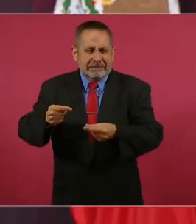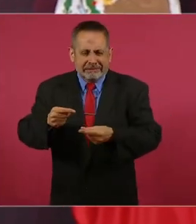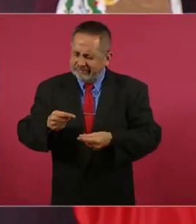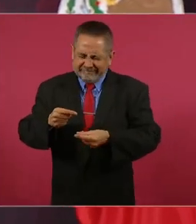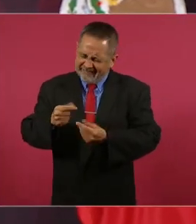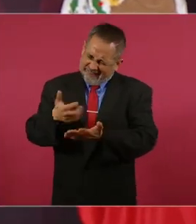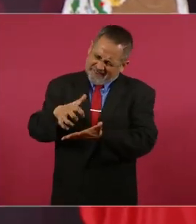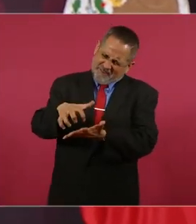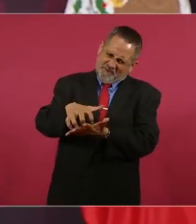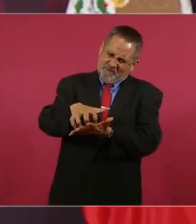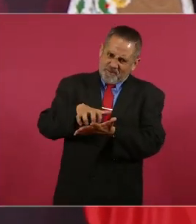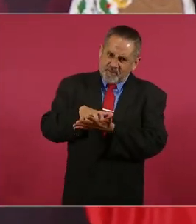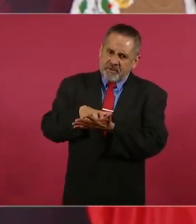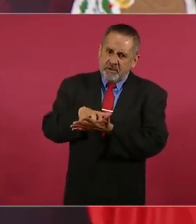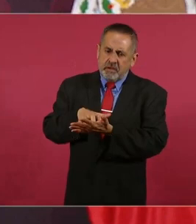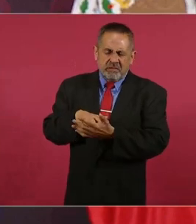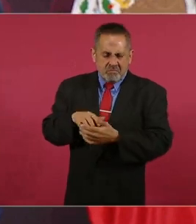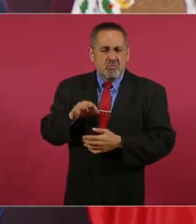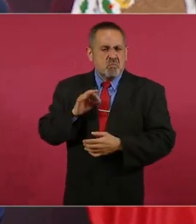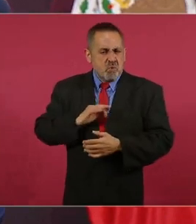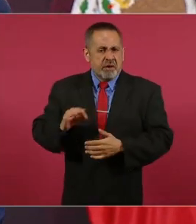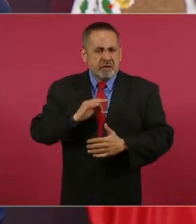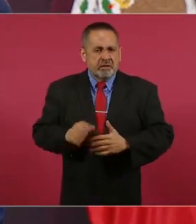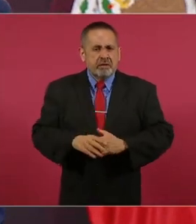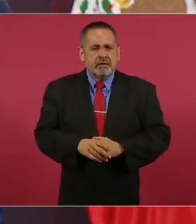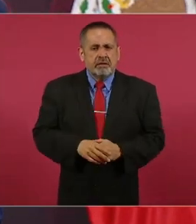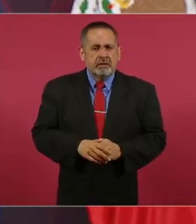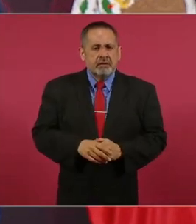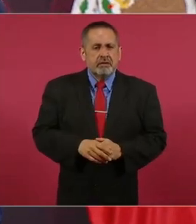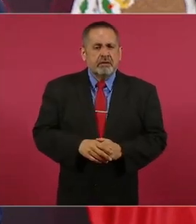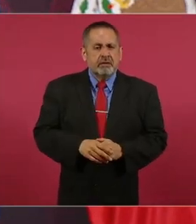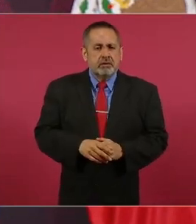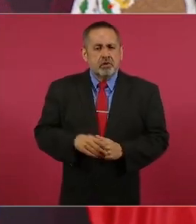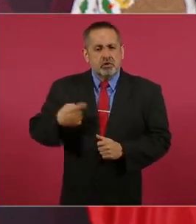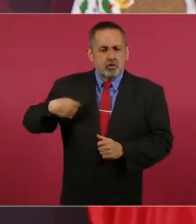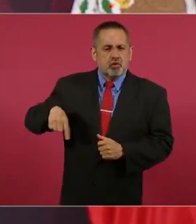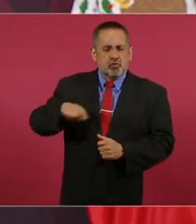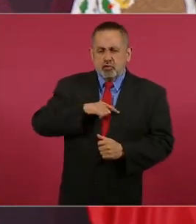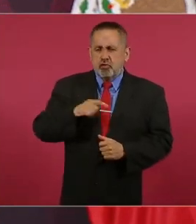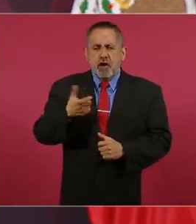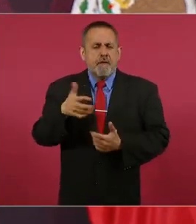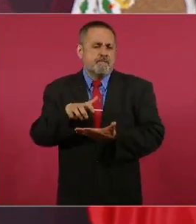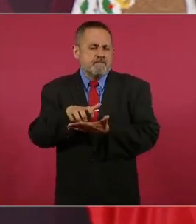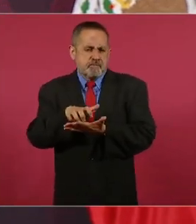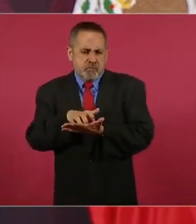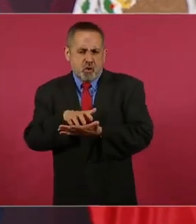republicana, porque empezamos con un plan de austeridad,